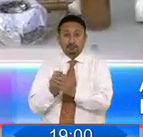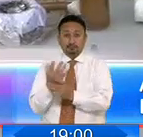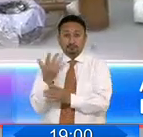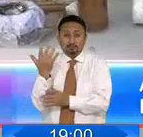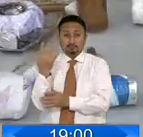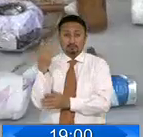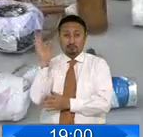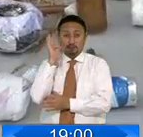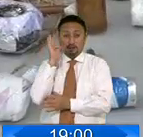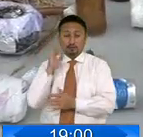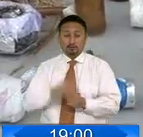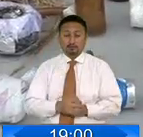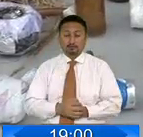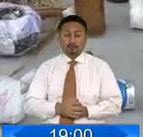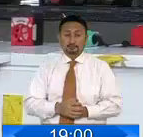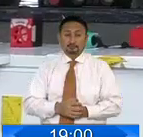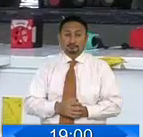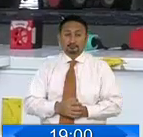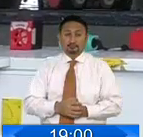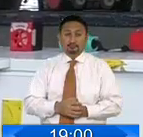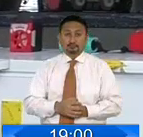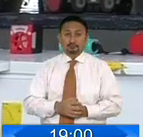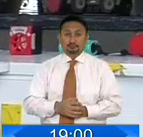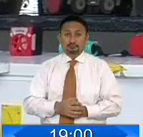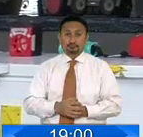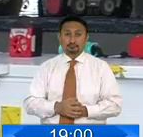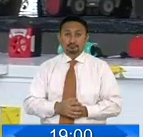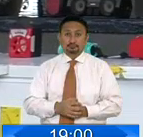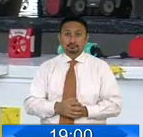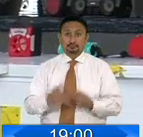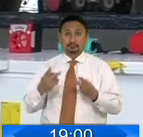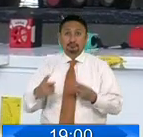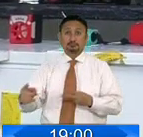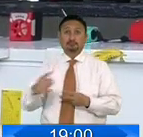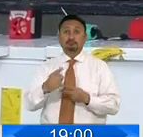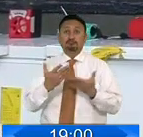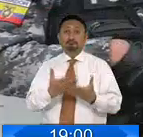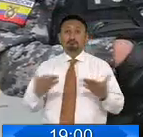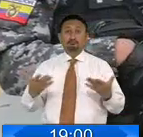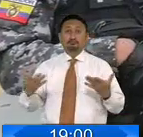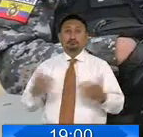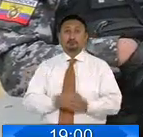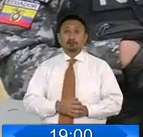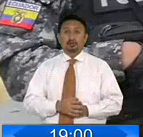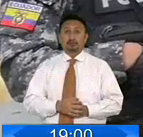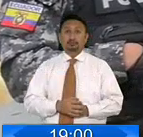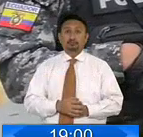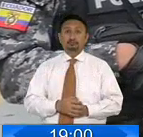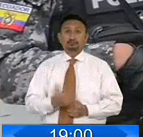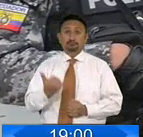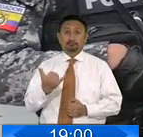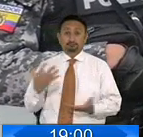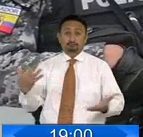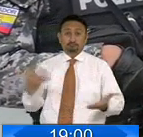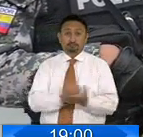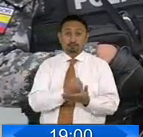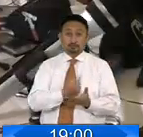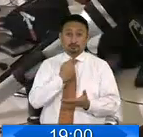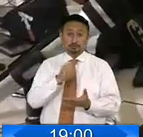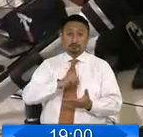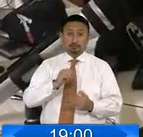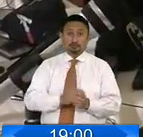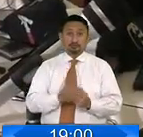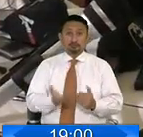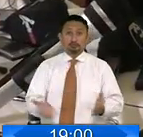se aprendieron así como también una diferente gama de electrodomésticos con esta requisa afirmaron que se ha